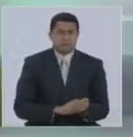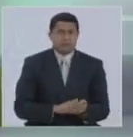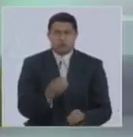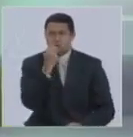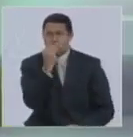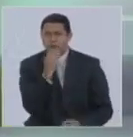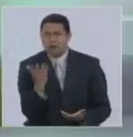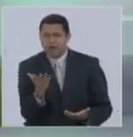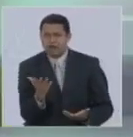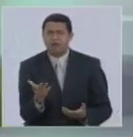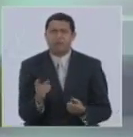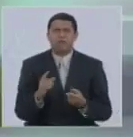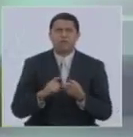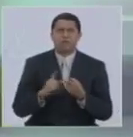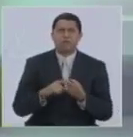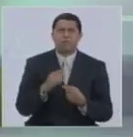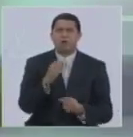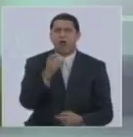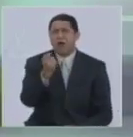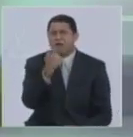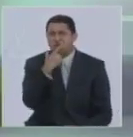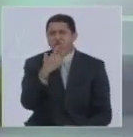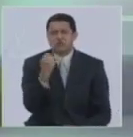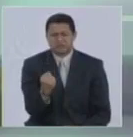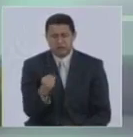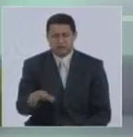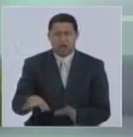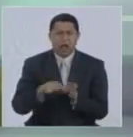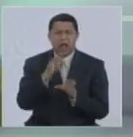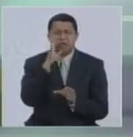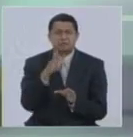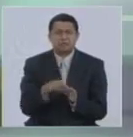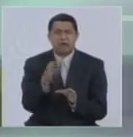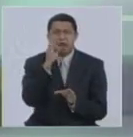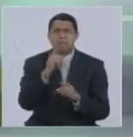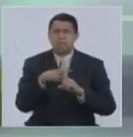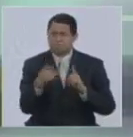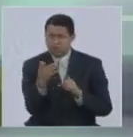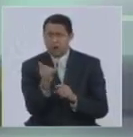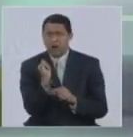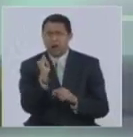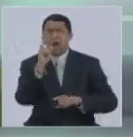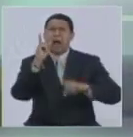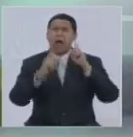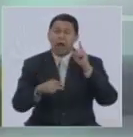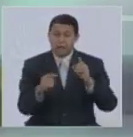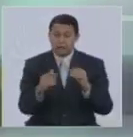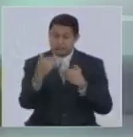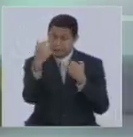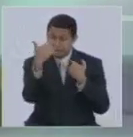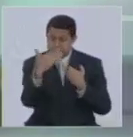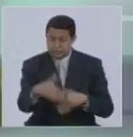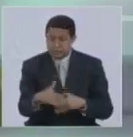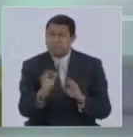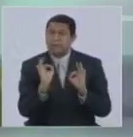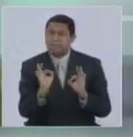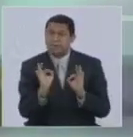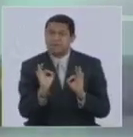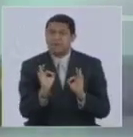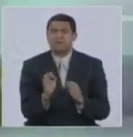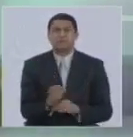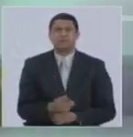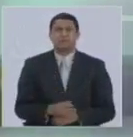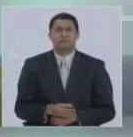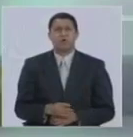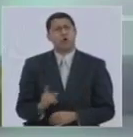comer en cuanto a la ansiedad? Los frutos secos siempre se recomienda. Sin embargo, ¿existe alguna cantidad en específico? ¿Hay un límite?